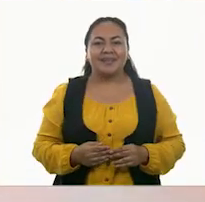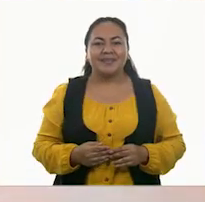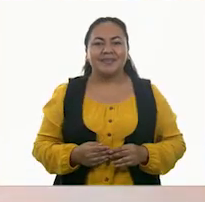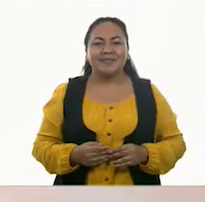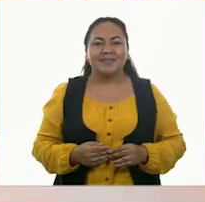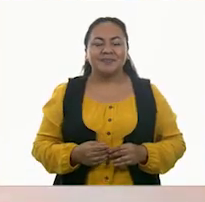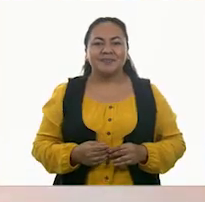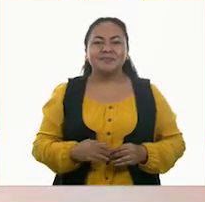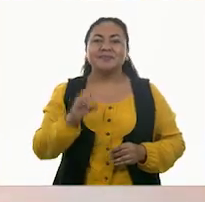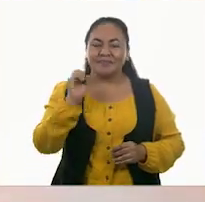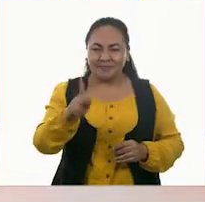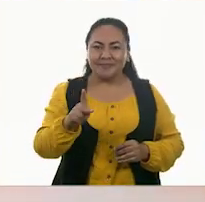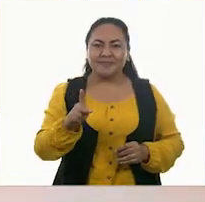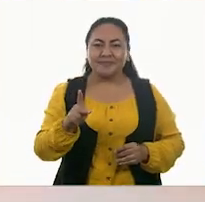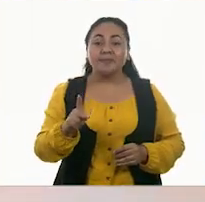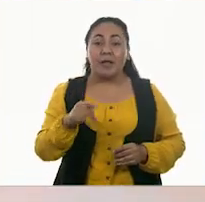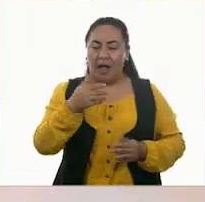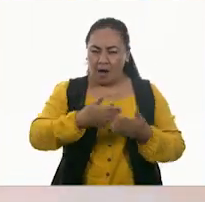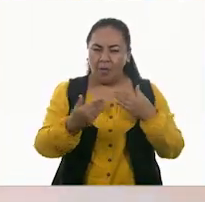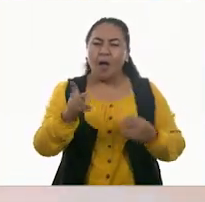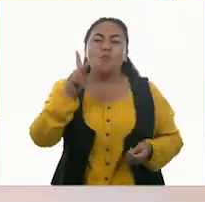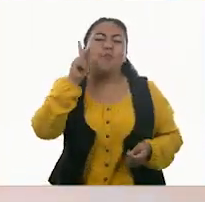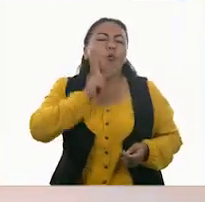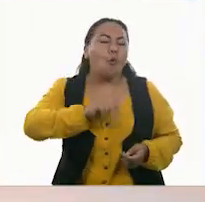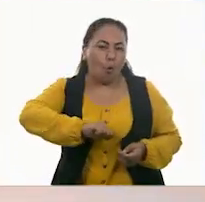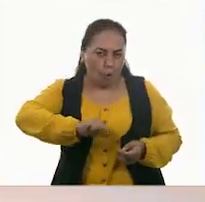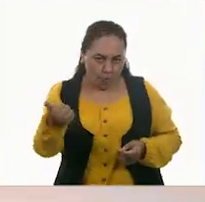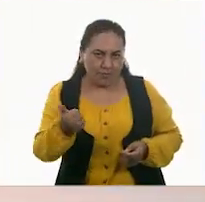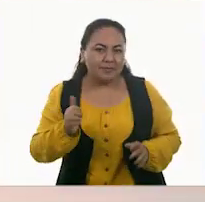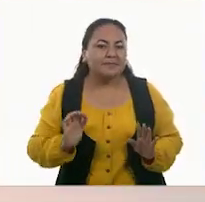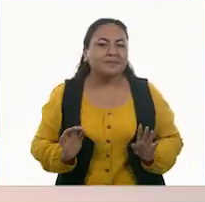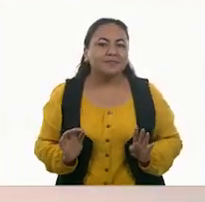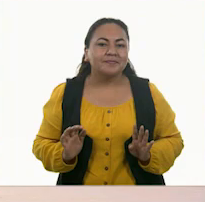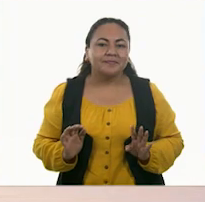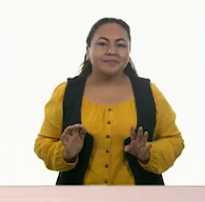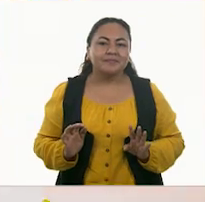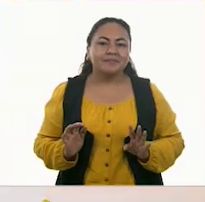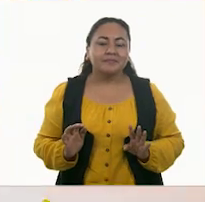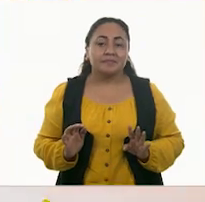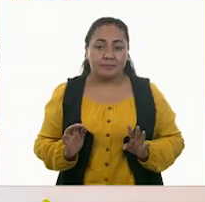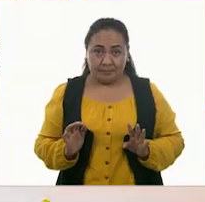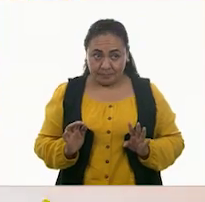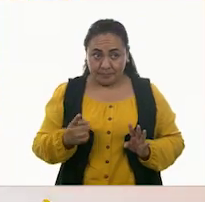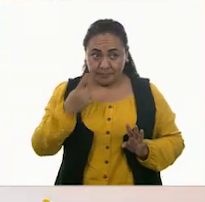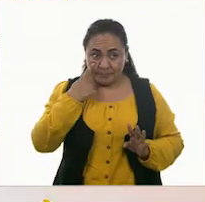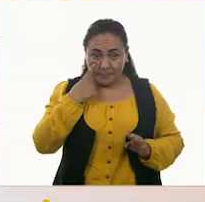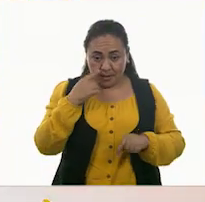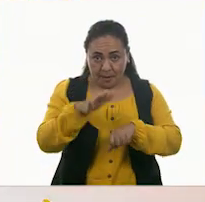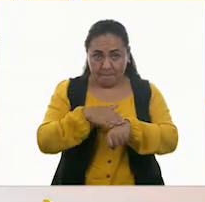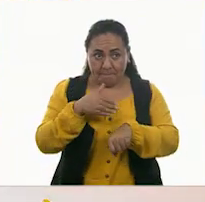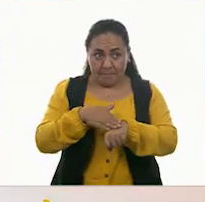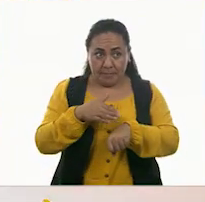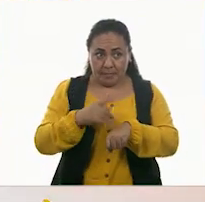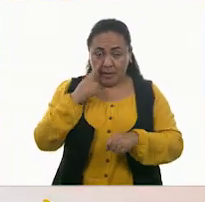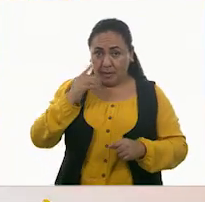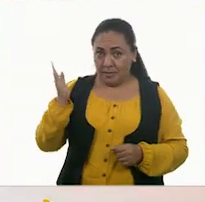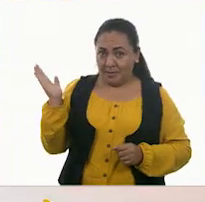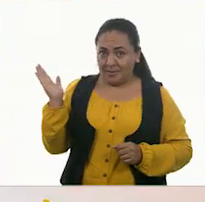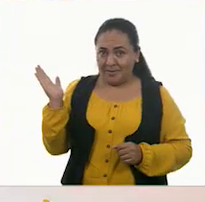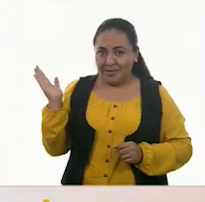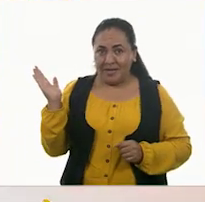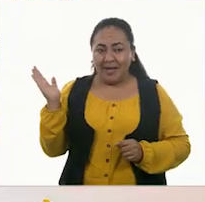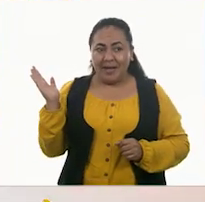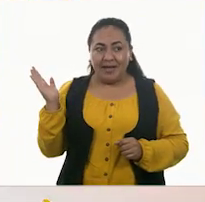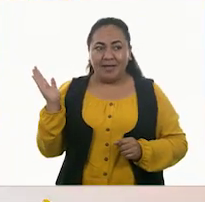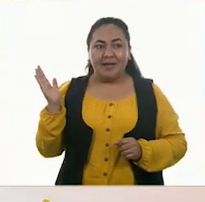Ok. Ahí te va un reto, Aníbal. Fíjate bien. Está mi pie, va a ser el obstáculo. Y vamos